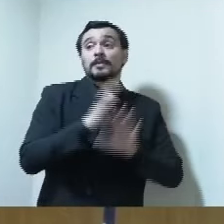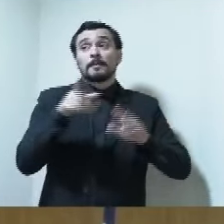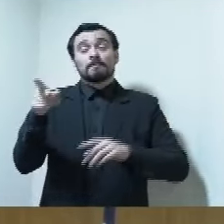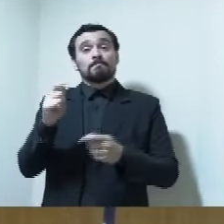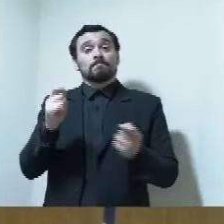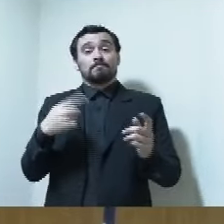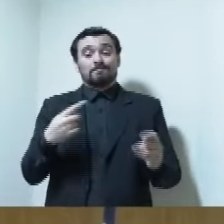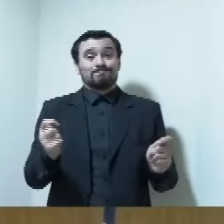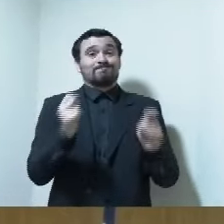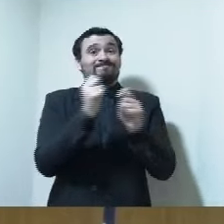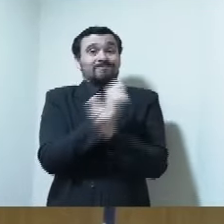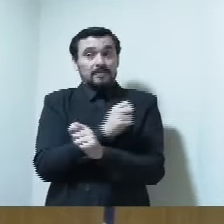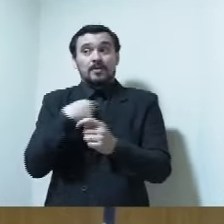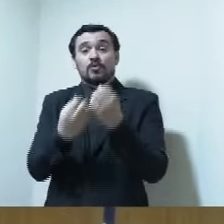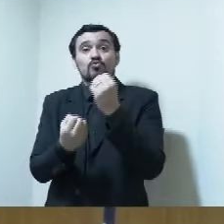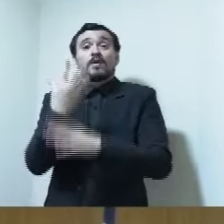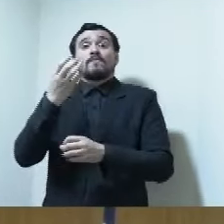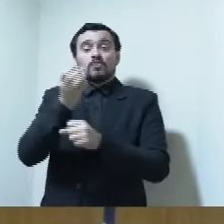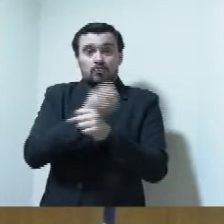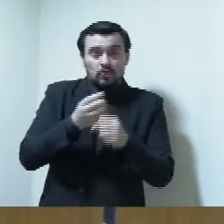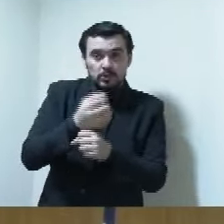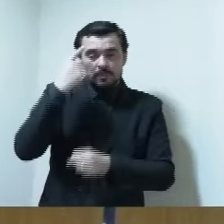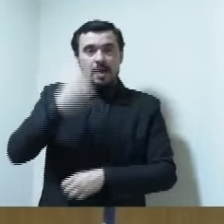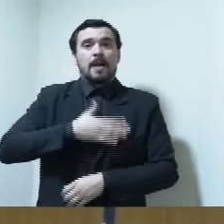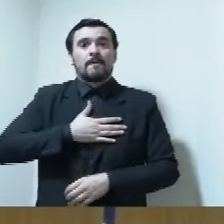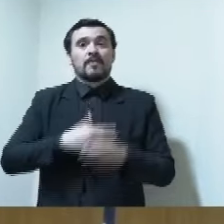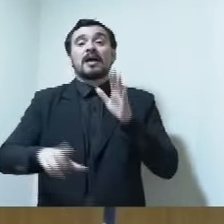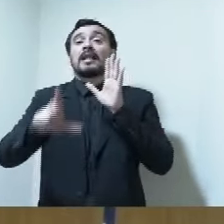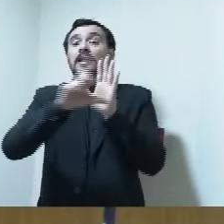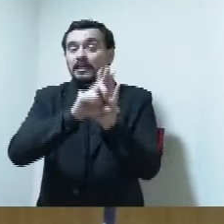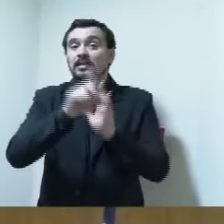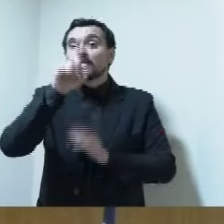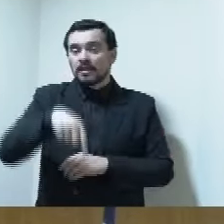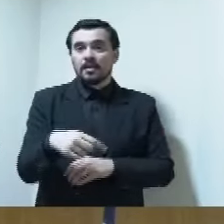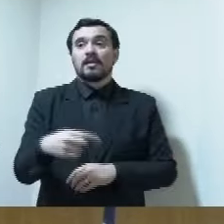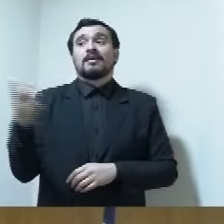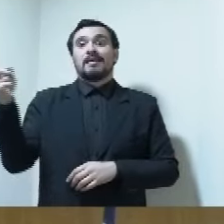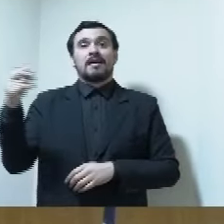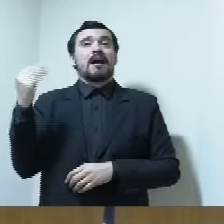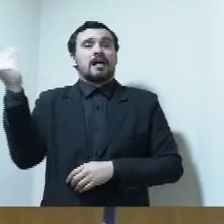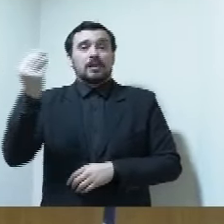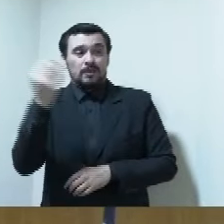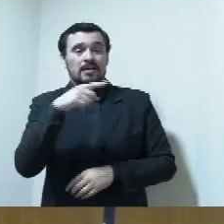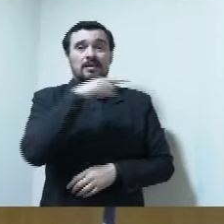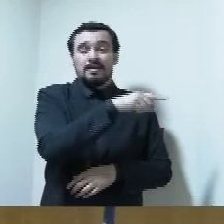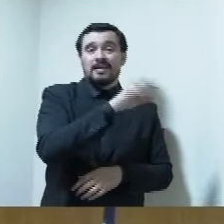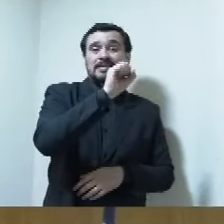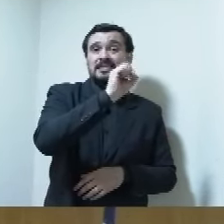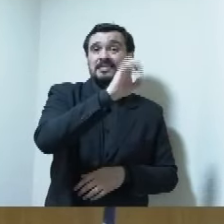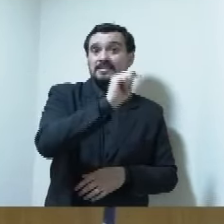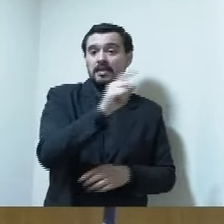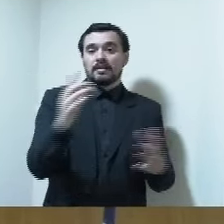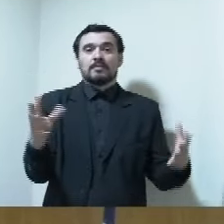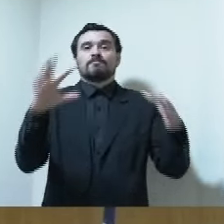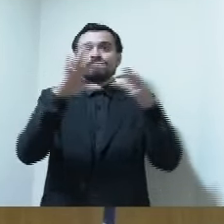transición, trabajamos con el nuevo Congreso en la aprobación de la ley que fusionaba aduanas con la SED. Esta reforma, que